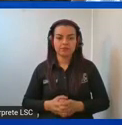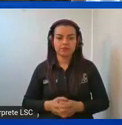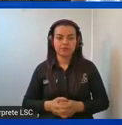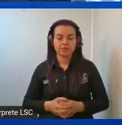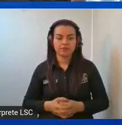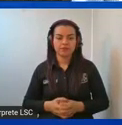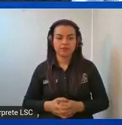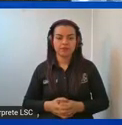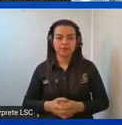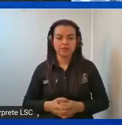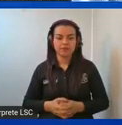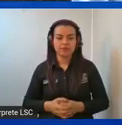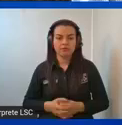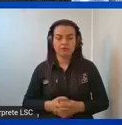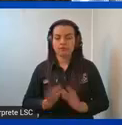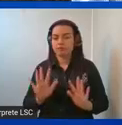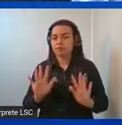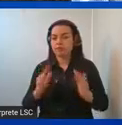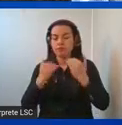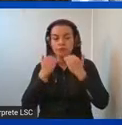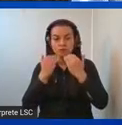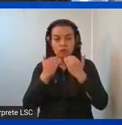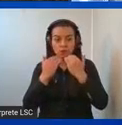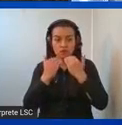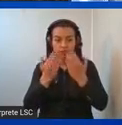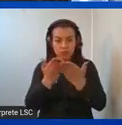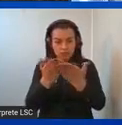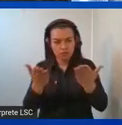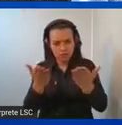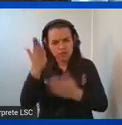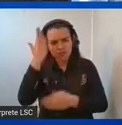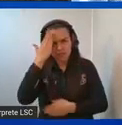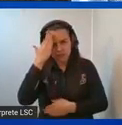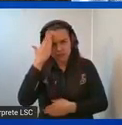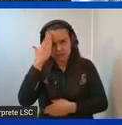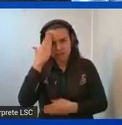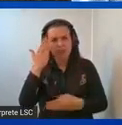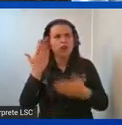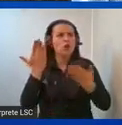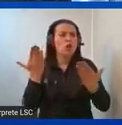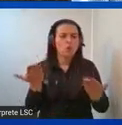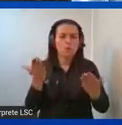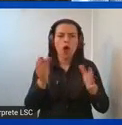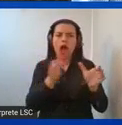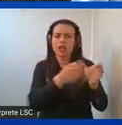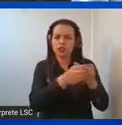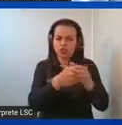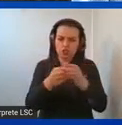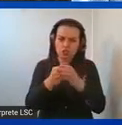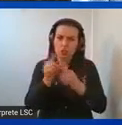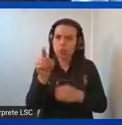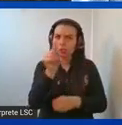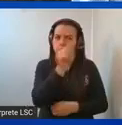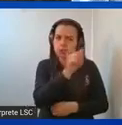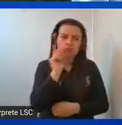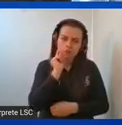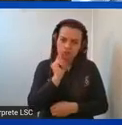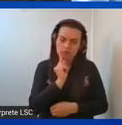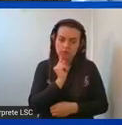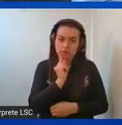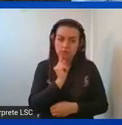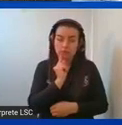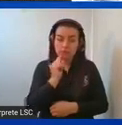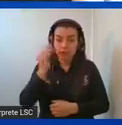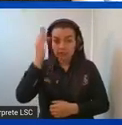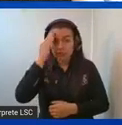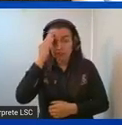si, digamos, no sé si ustedes están digamos, conocen el funcionamiento de las asociaciones de sordos, pero si la